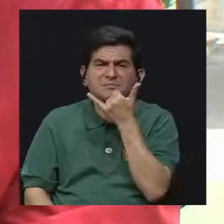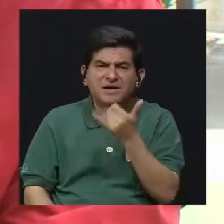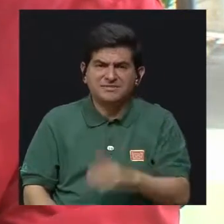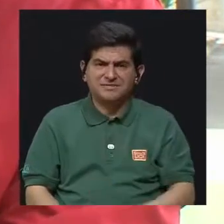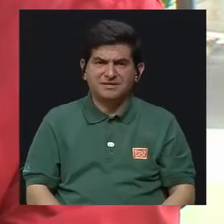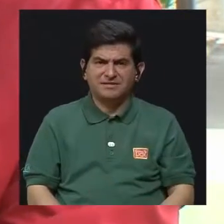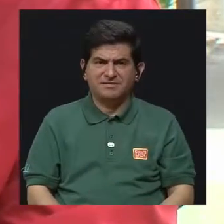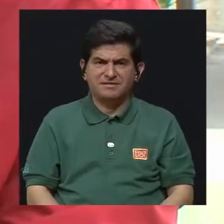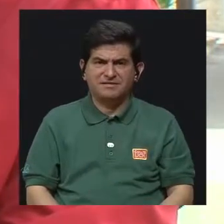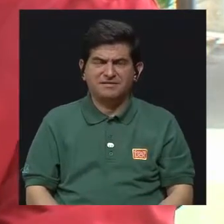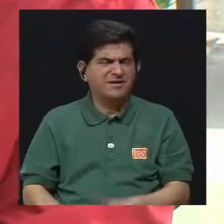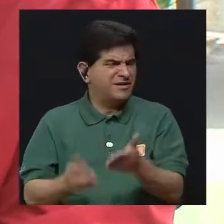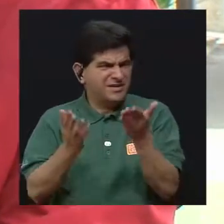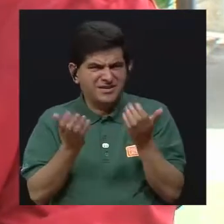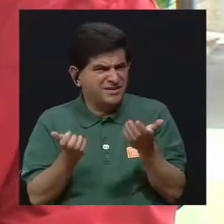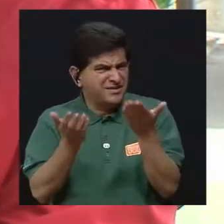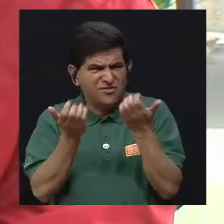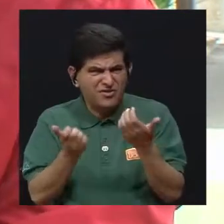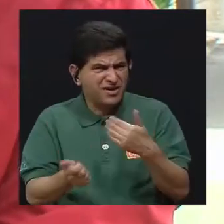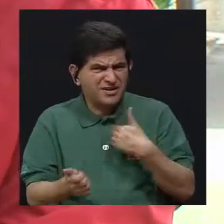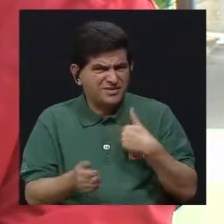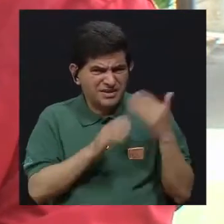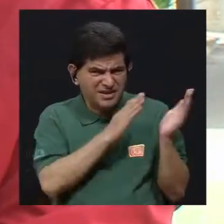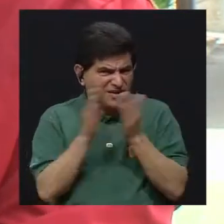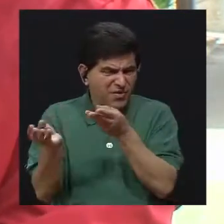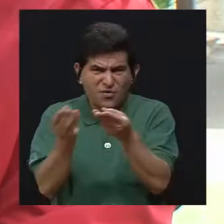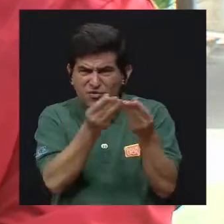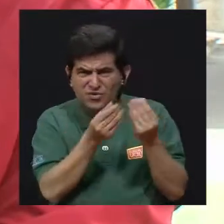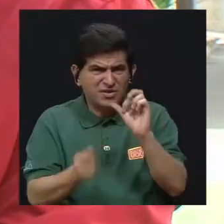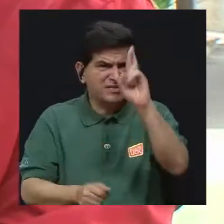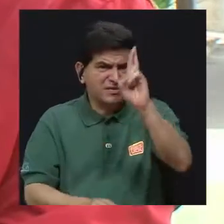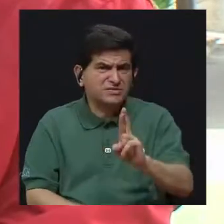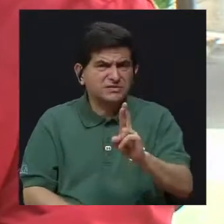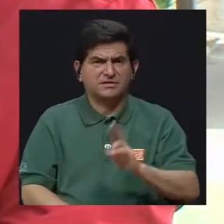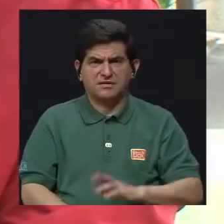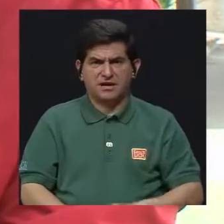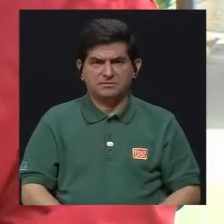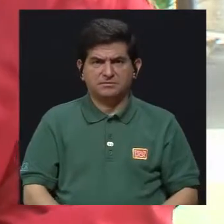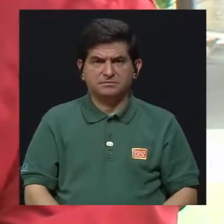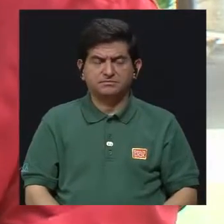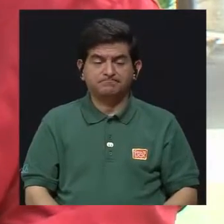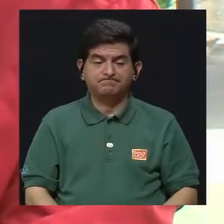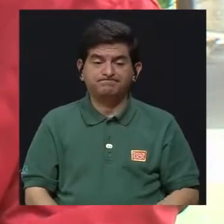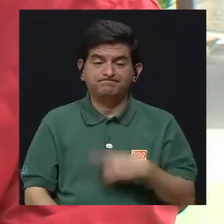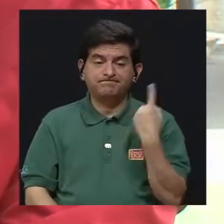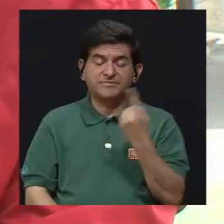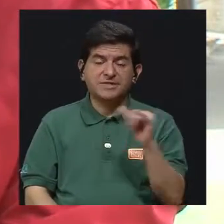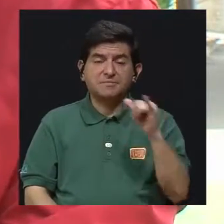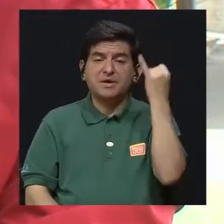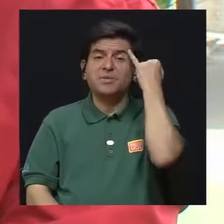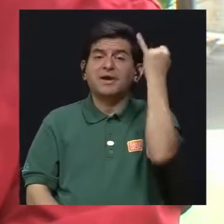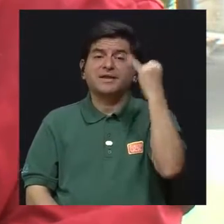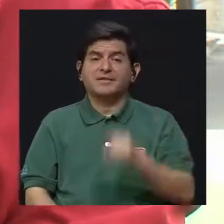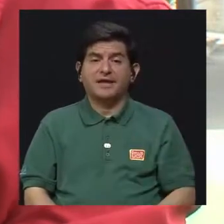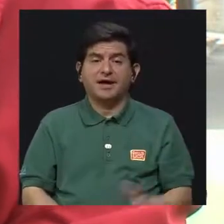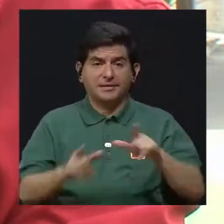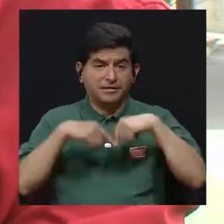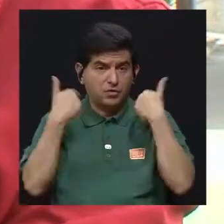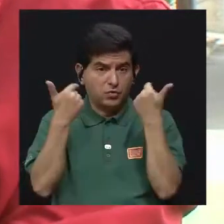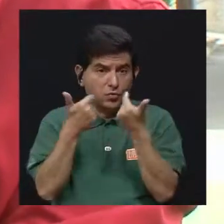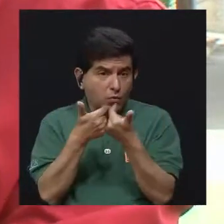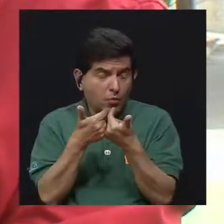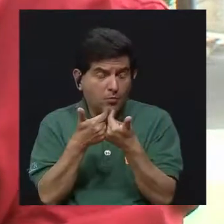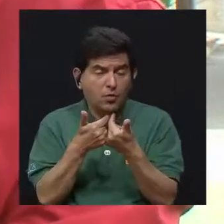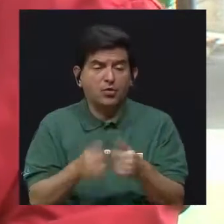¿Por qué no se quiere que haya ordenamiento territorial en Costa Rica? Y terminamos siempre en la misma conclusión, porque hay un grupo,